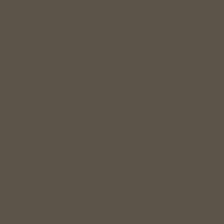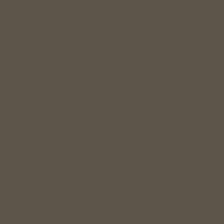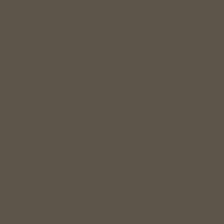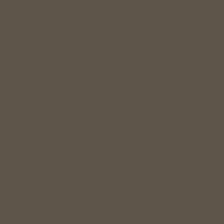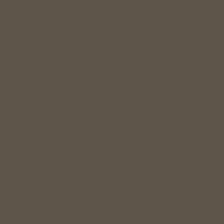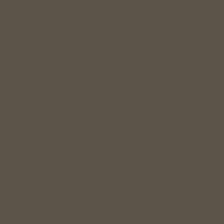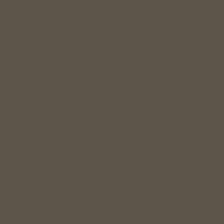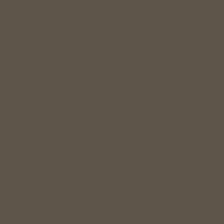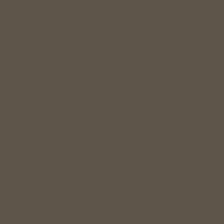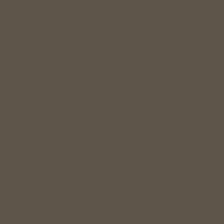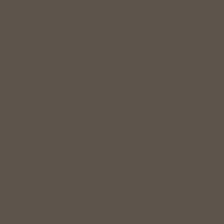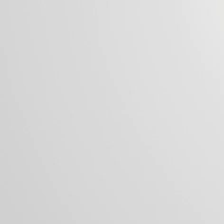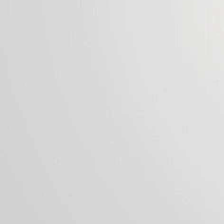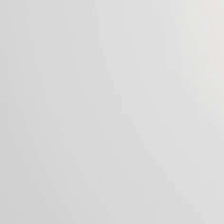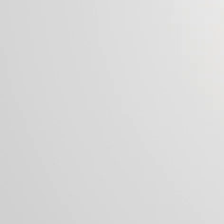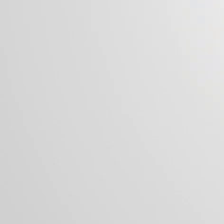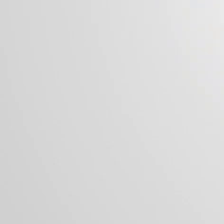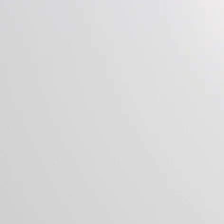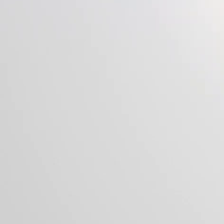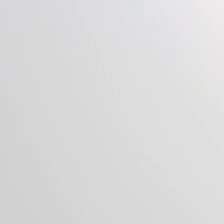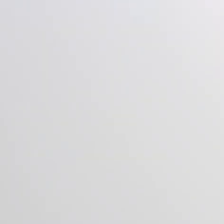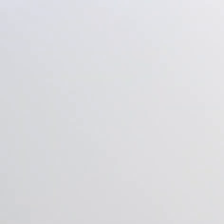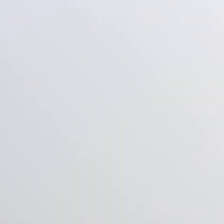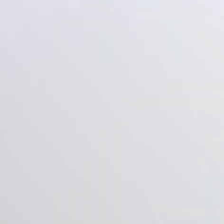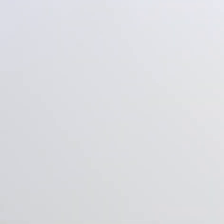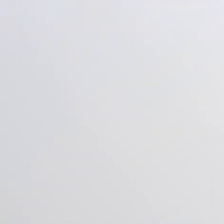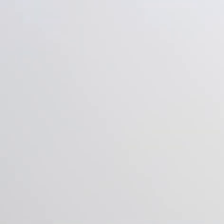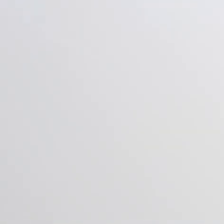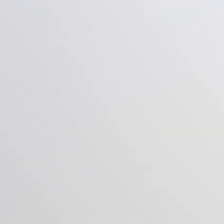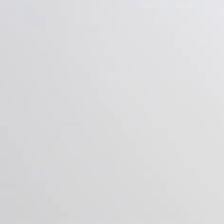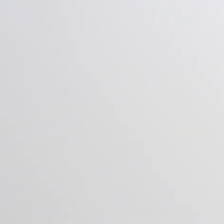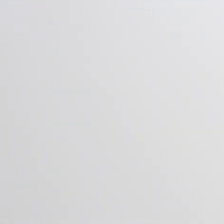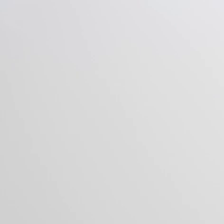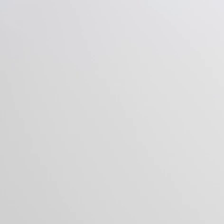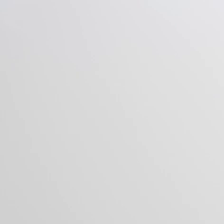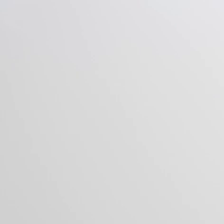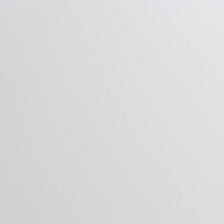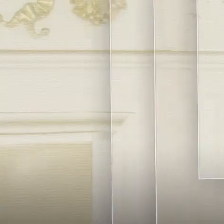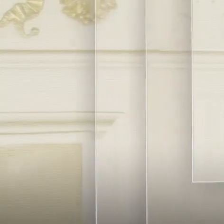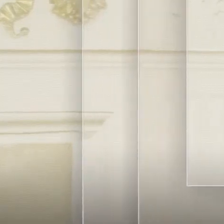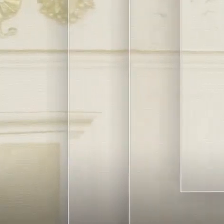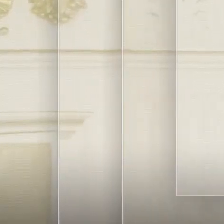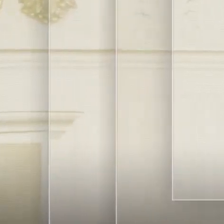México, segunda legislatura, la legislatura de la no discriminación.